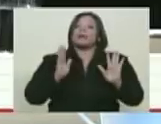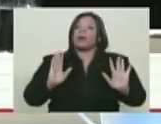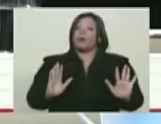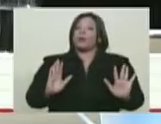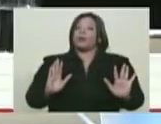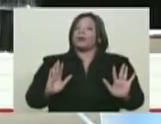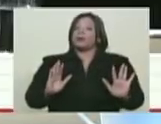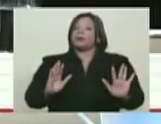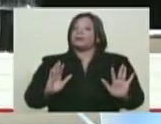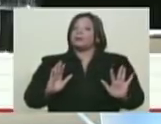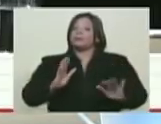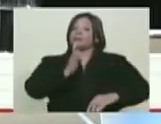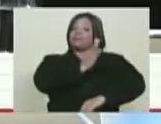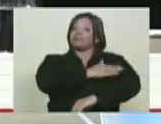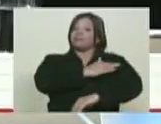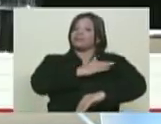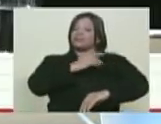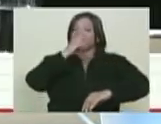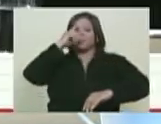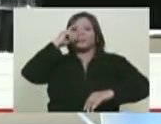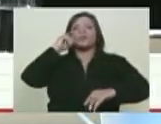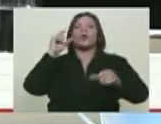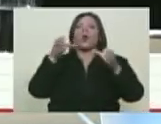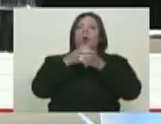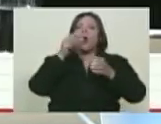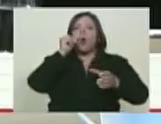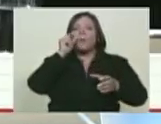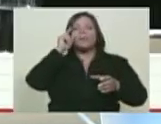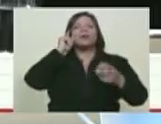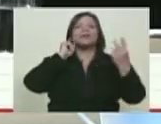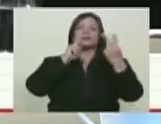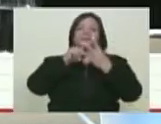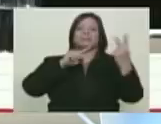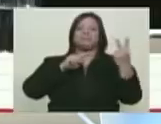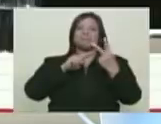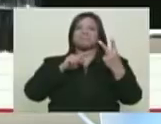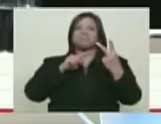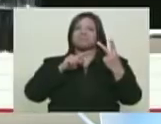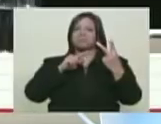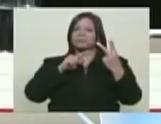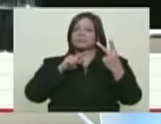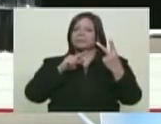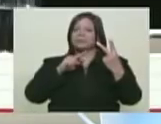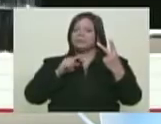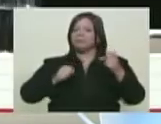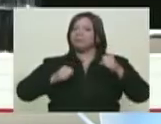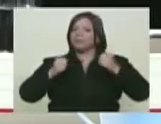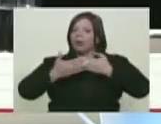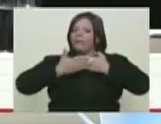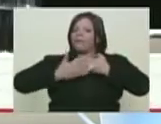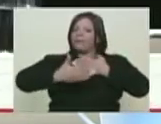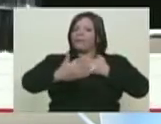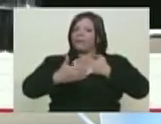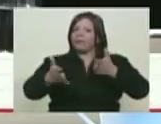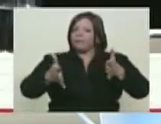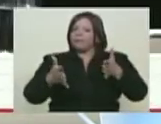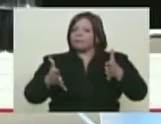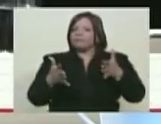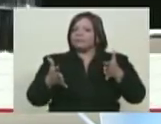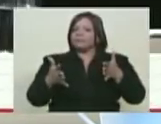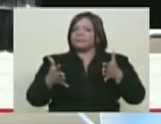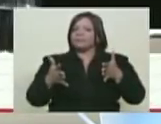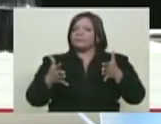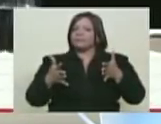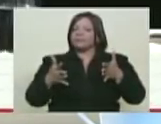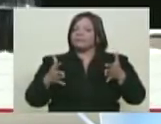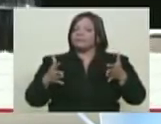izquierda, a través de Morena y Andrés Manuel López Obrador, va con una notable ventaja. Ahora, ¿vamos a tener